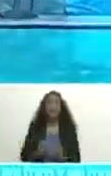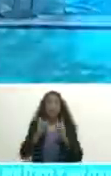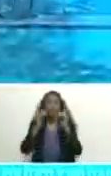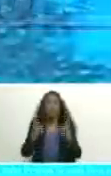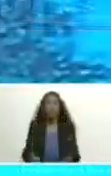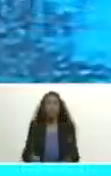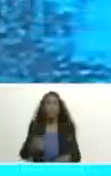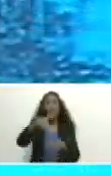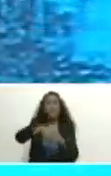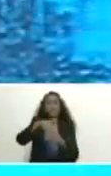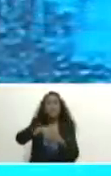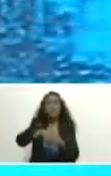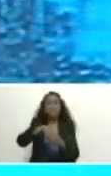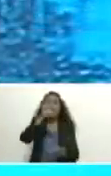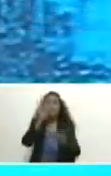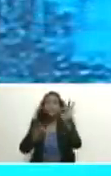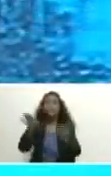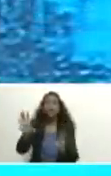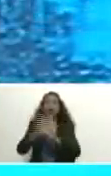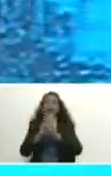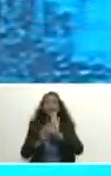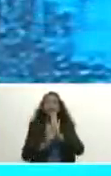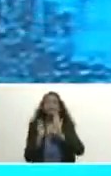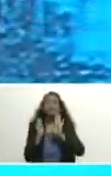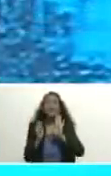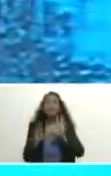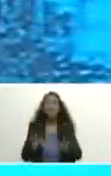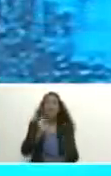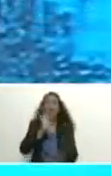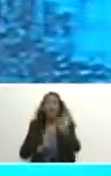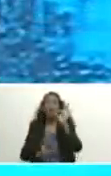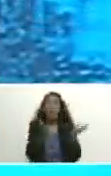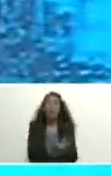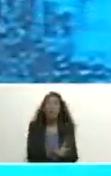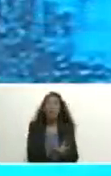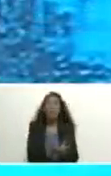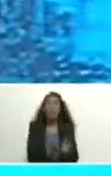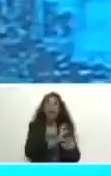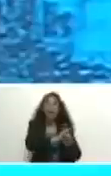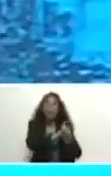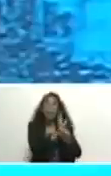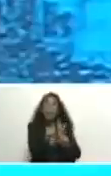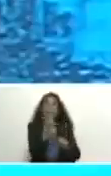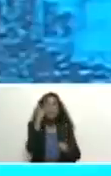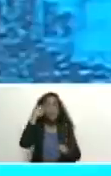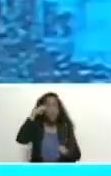en elecciones constitucionales aquel mes.